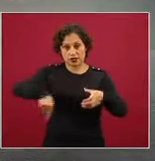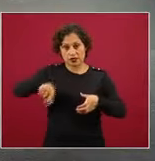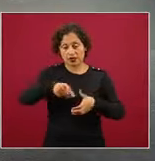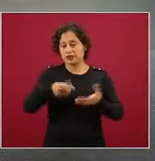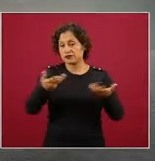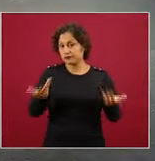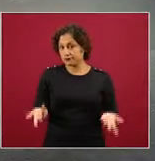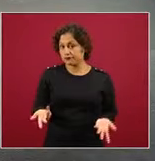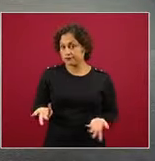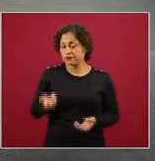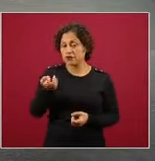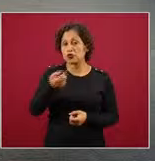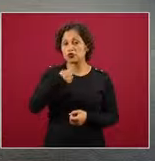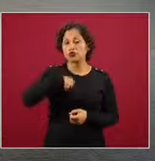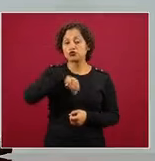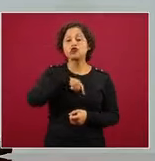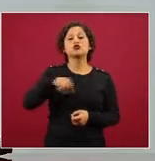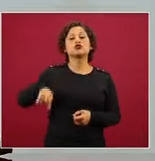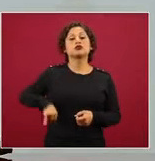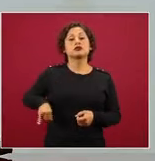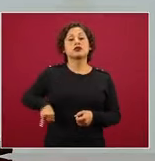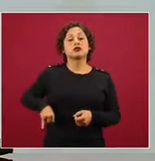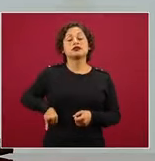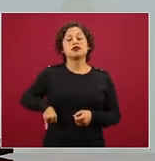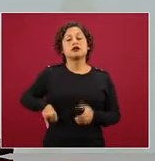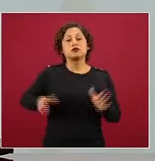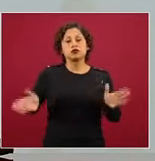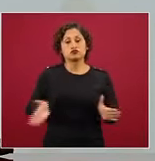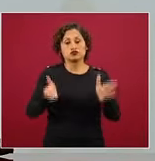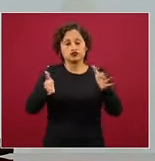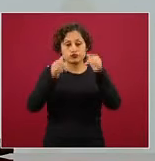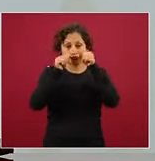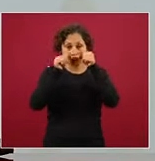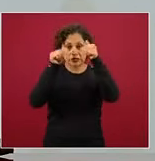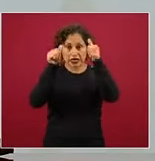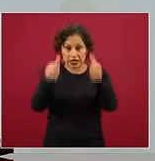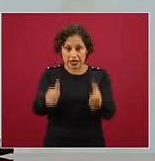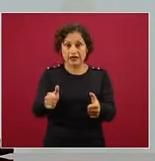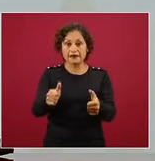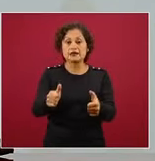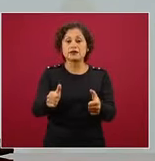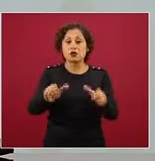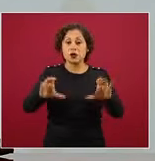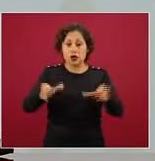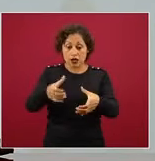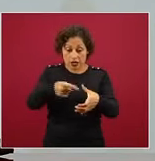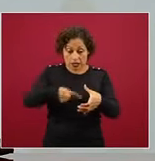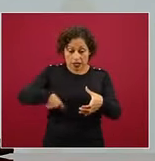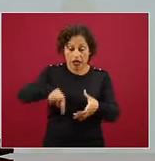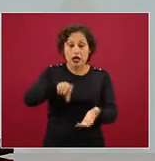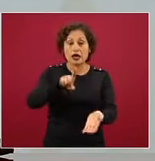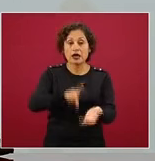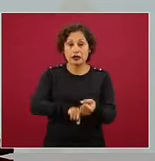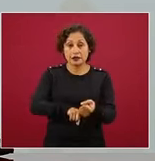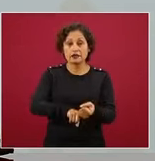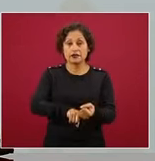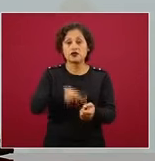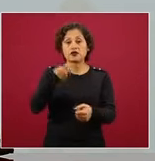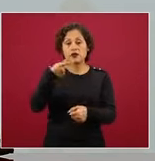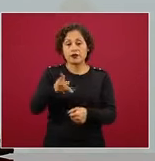el promover la atención tanto como se pueda en el nivel comunitario y evitar el recurso al